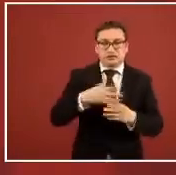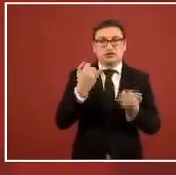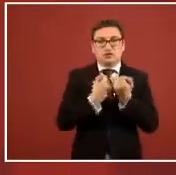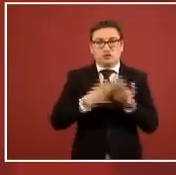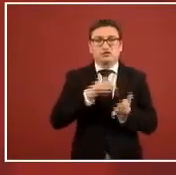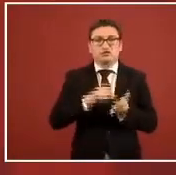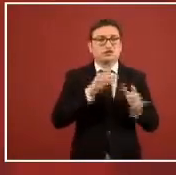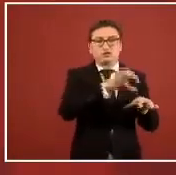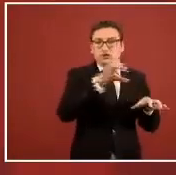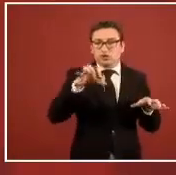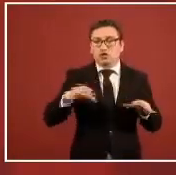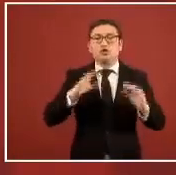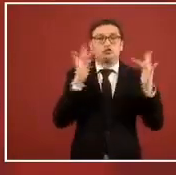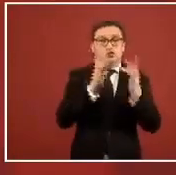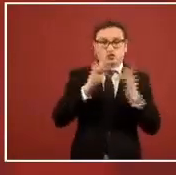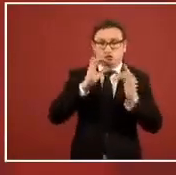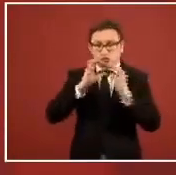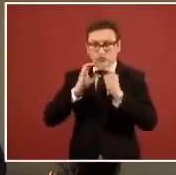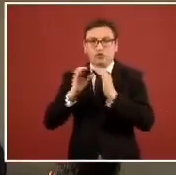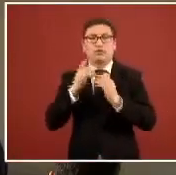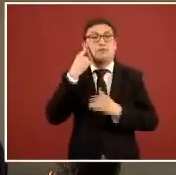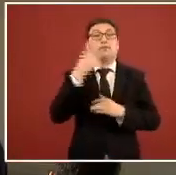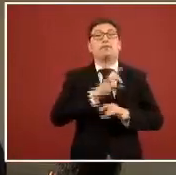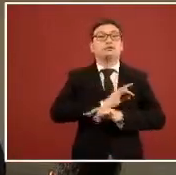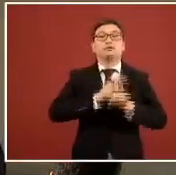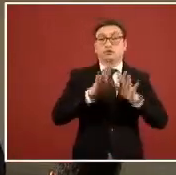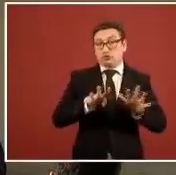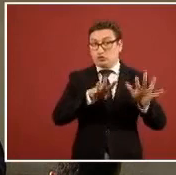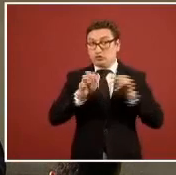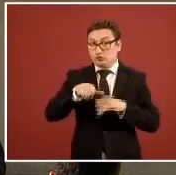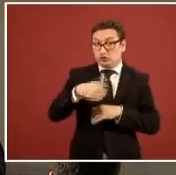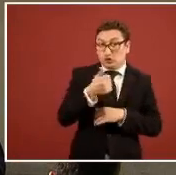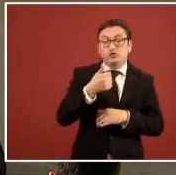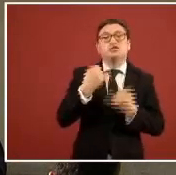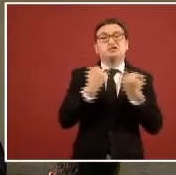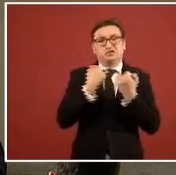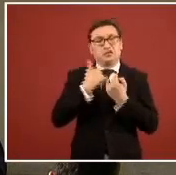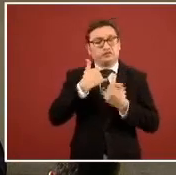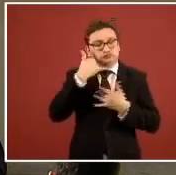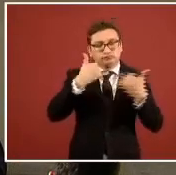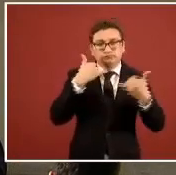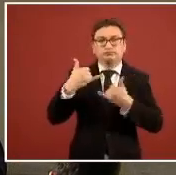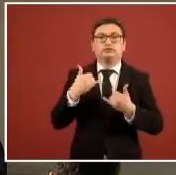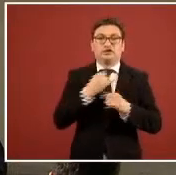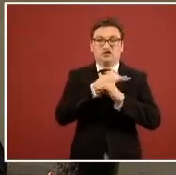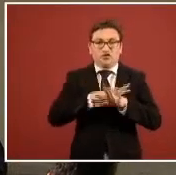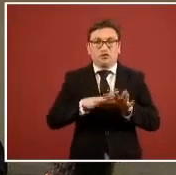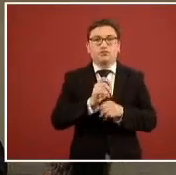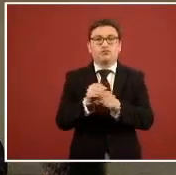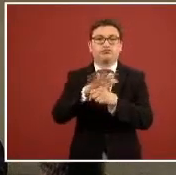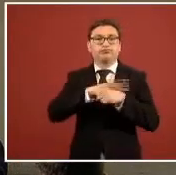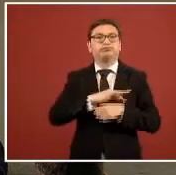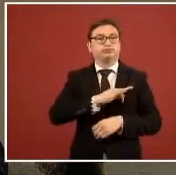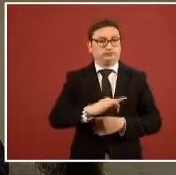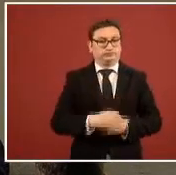de comunicación para que también desde el 911 se pueda acceder a la información de COVID.